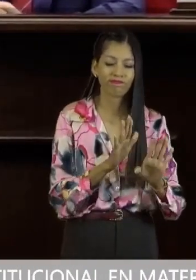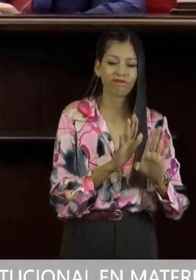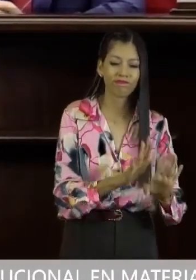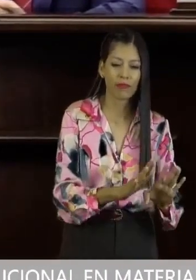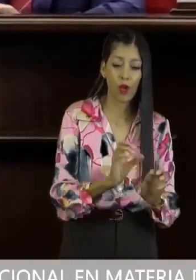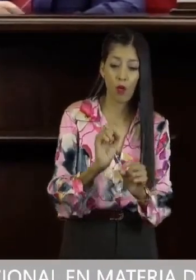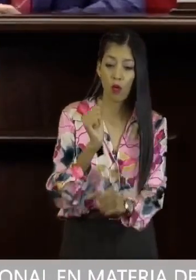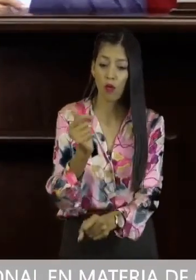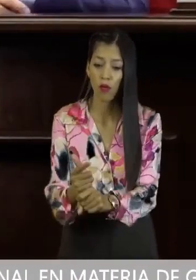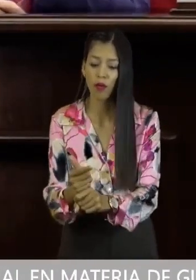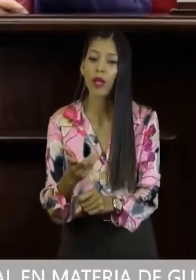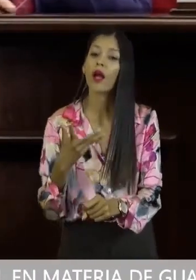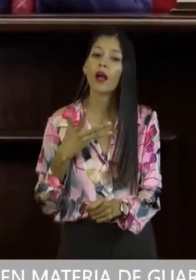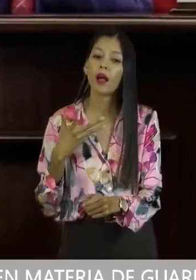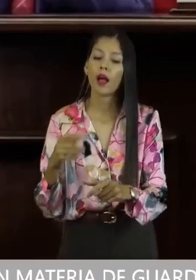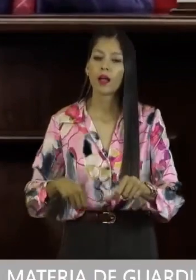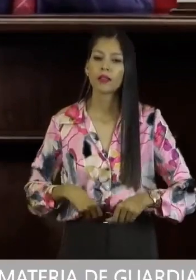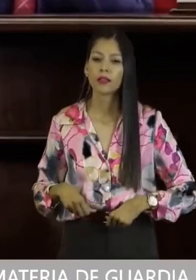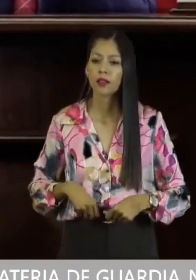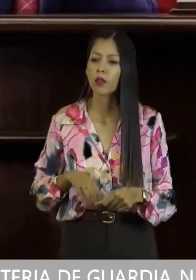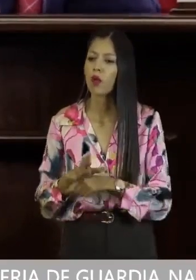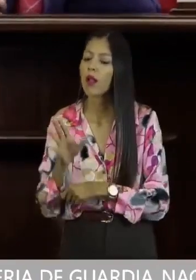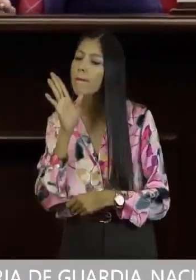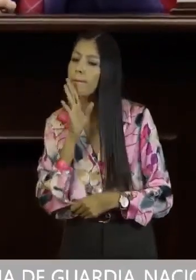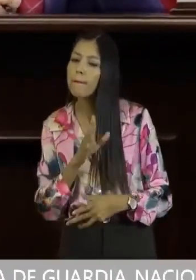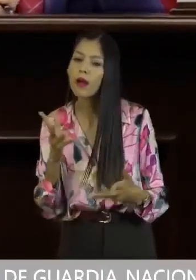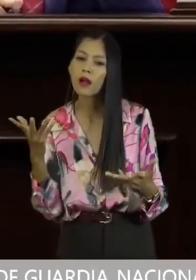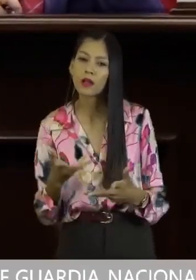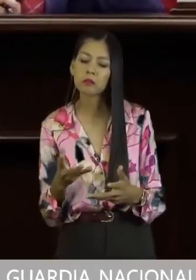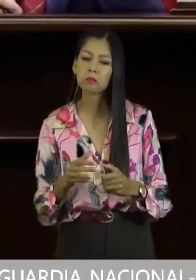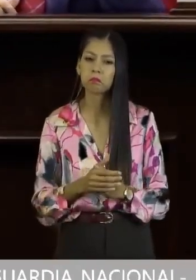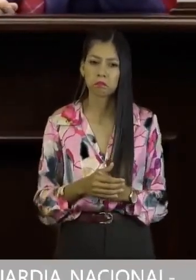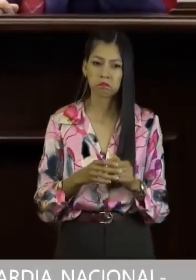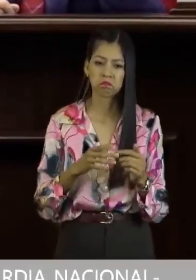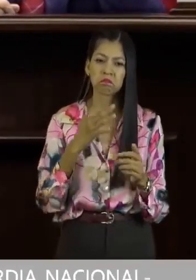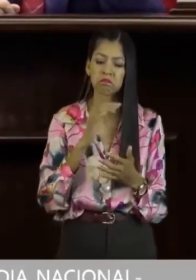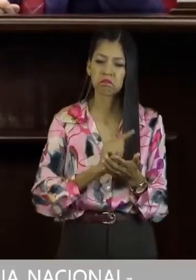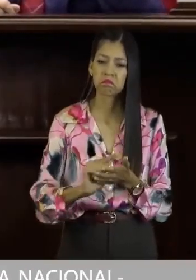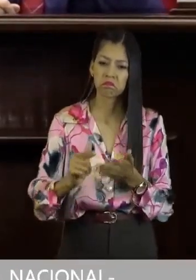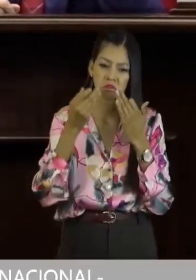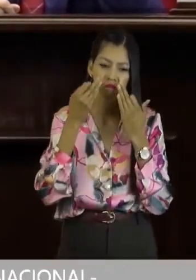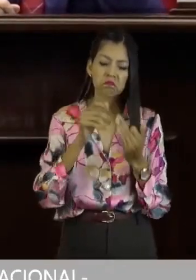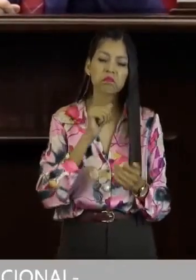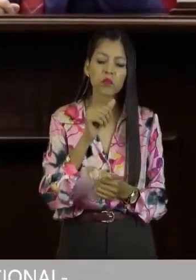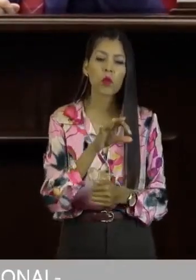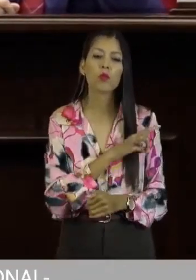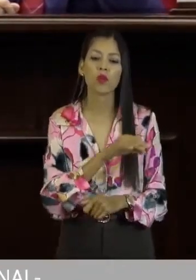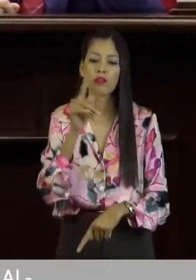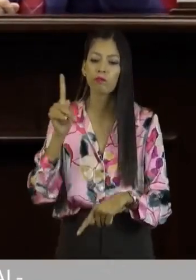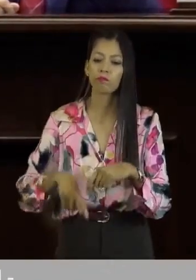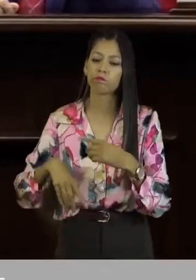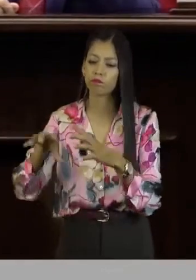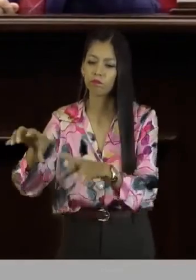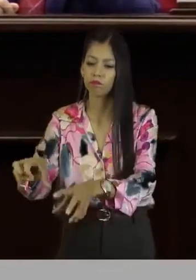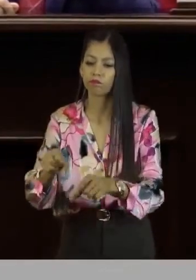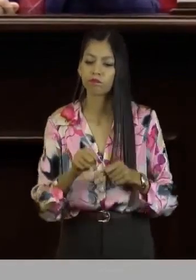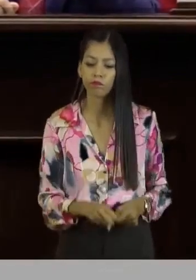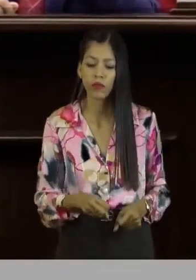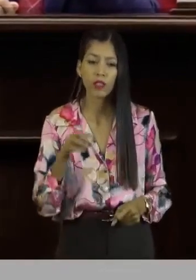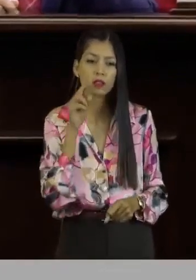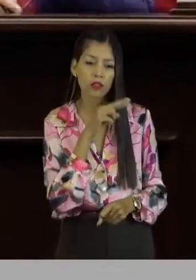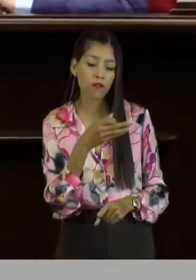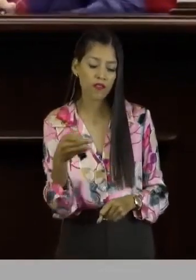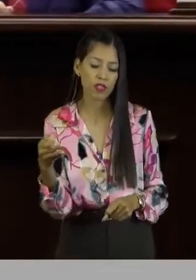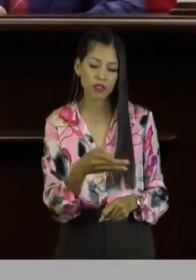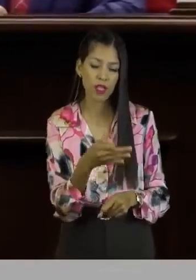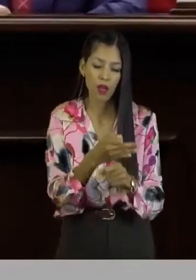producto de actividades ilícitas, puedan ser decomisados prácticamente de inmediato. A la fecha hay más o